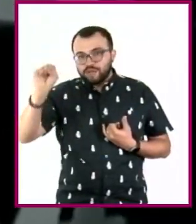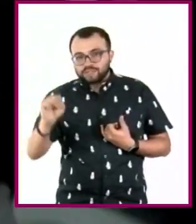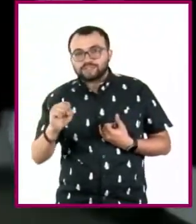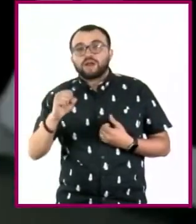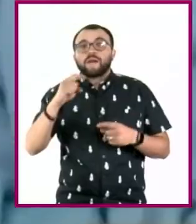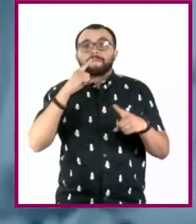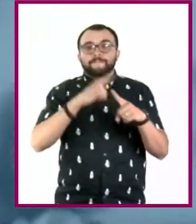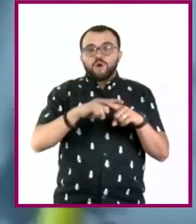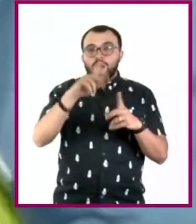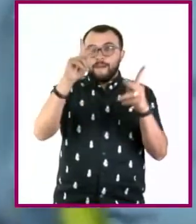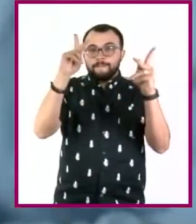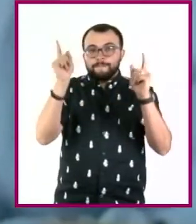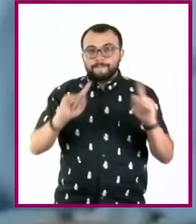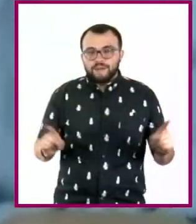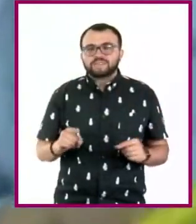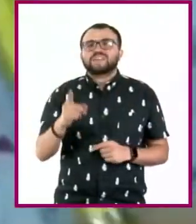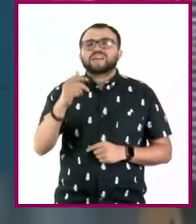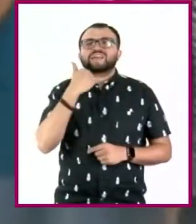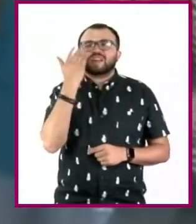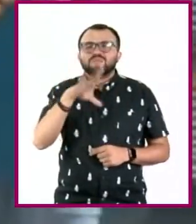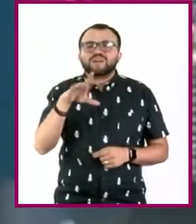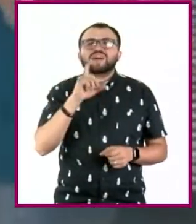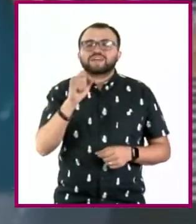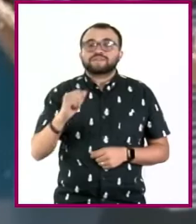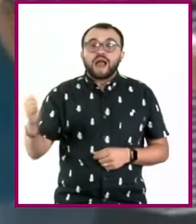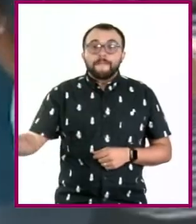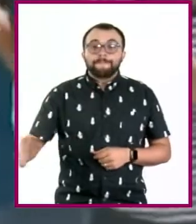es aprovechar, impulsar,